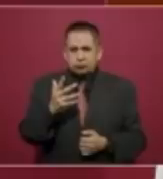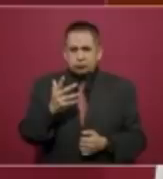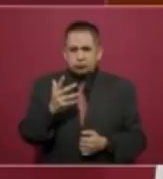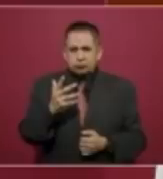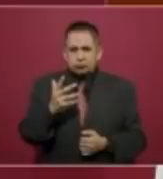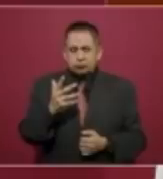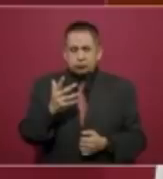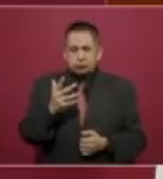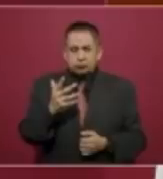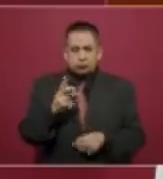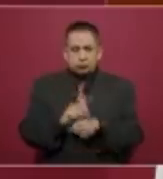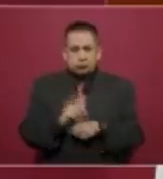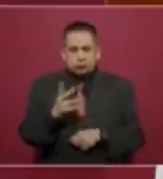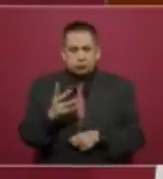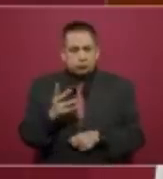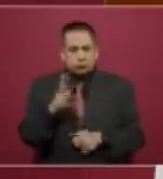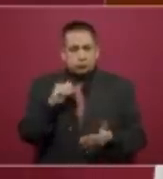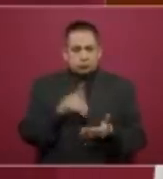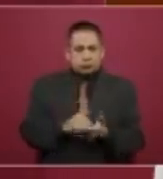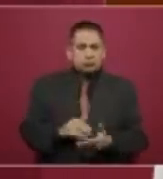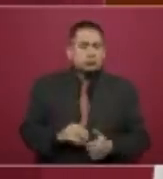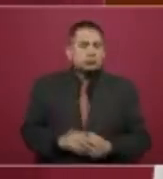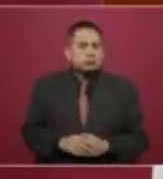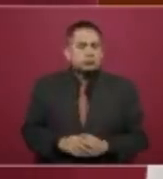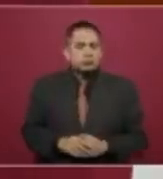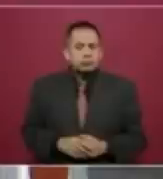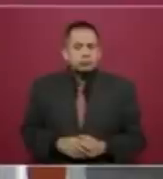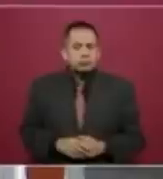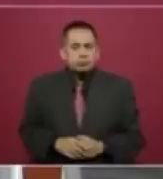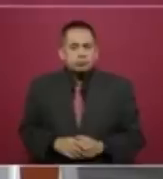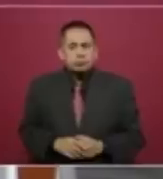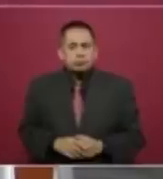el día 8, 5.